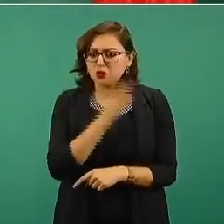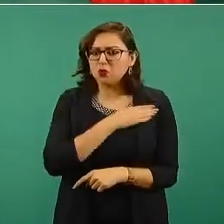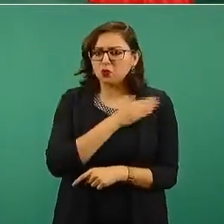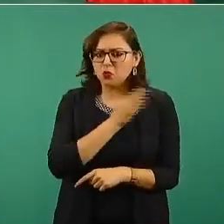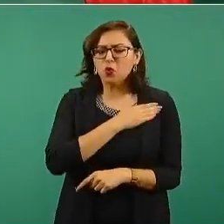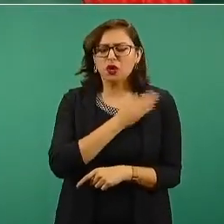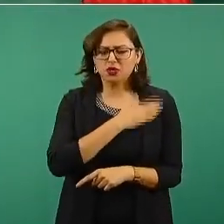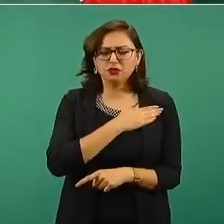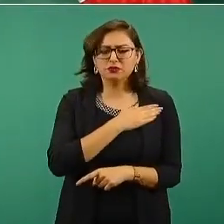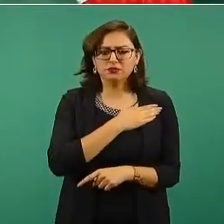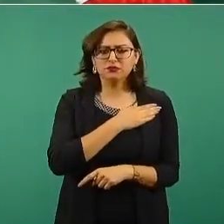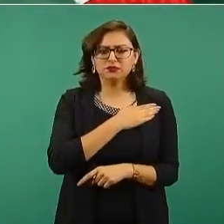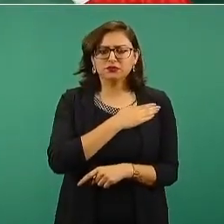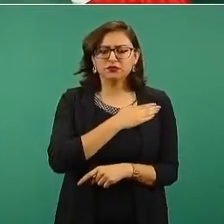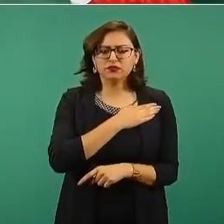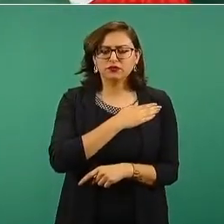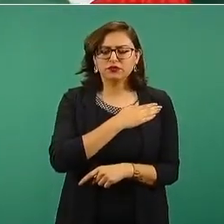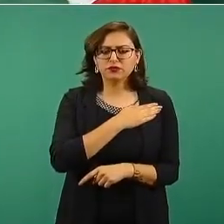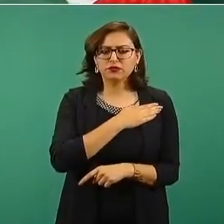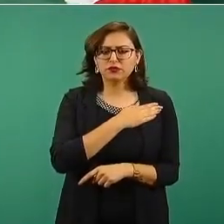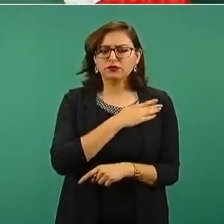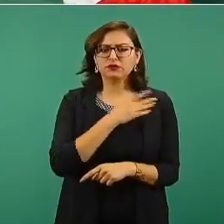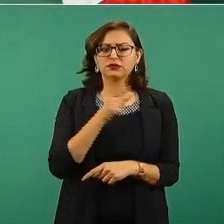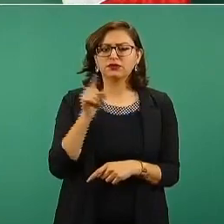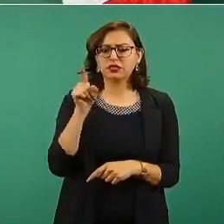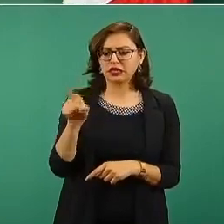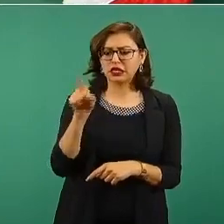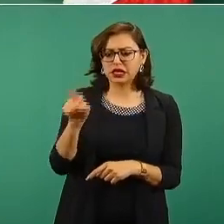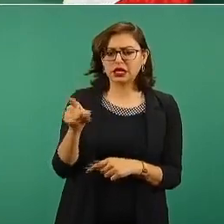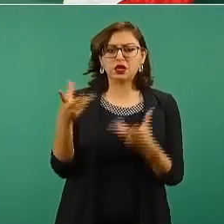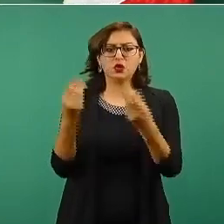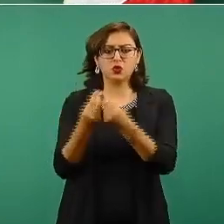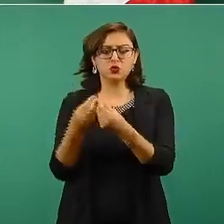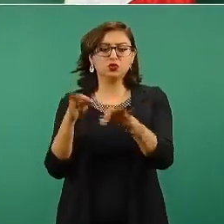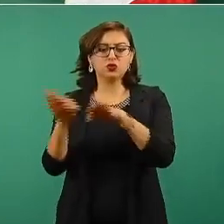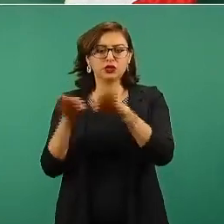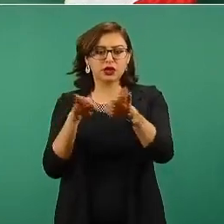persona, que le ayudaba al señor Broso.